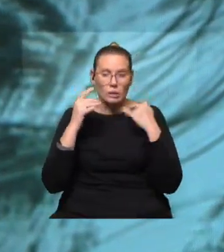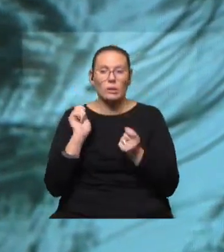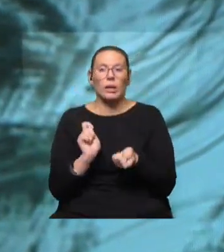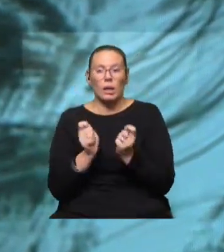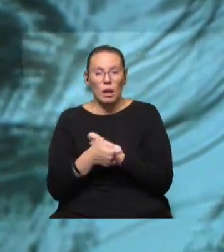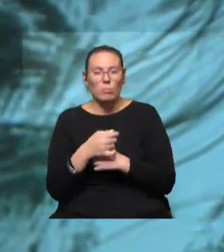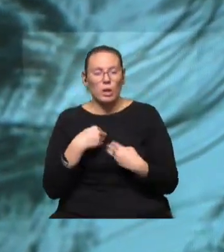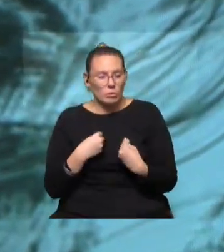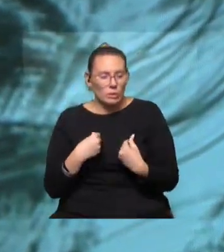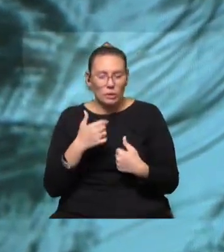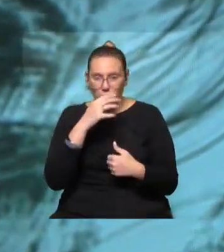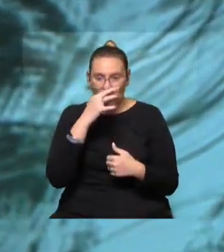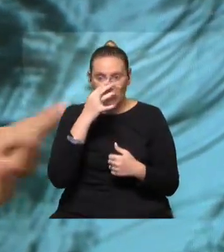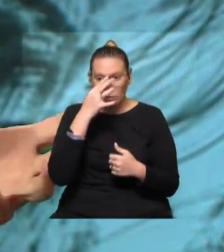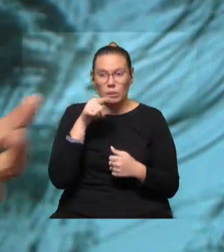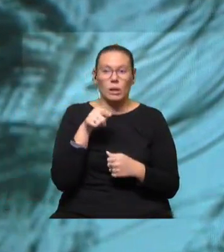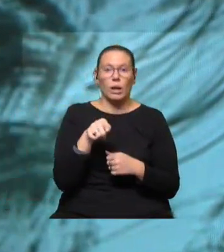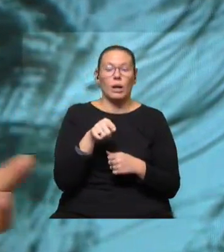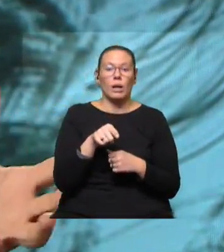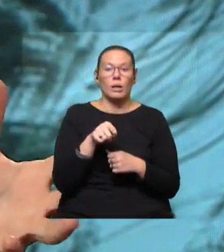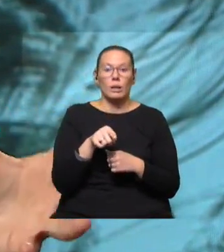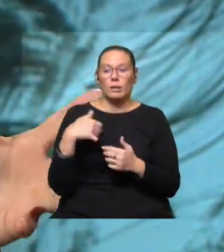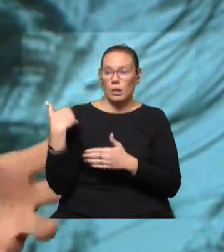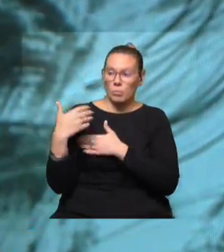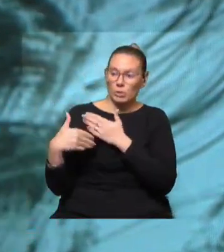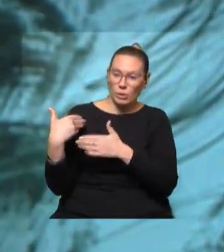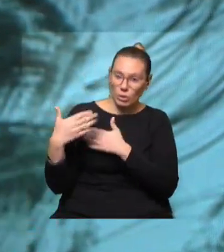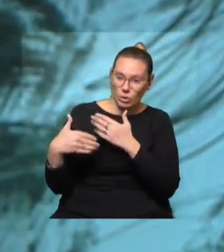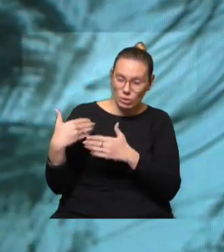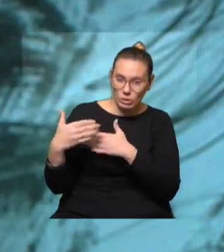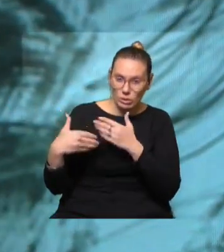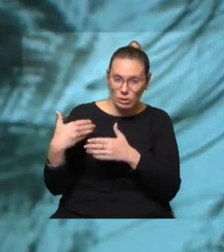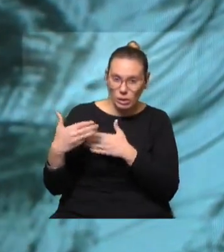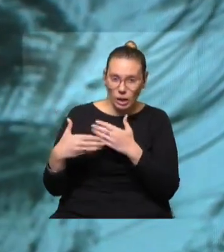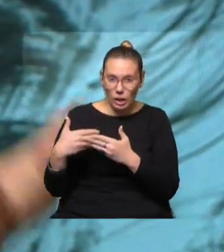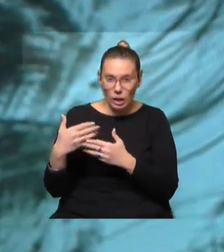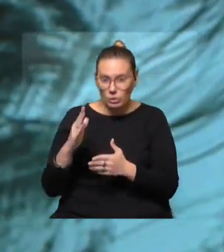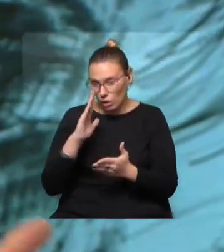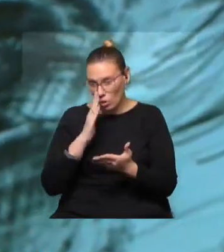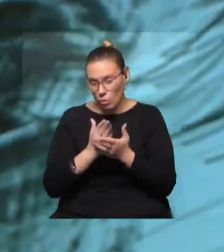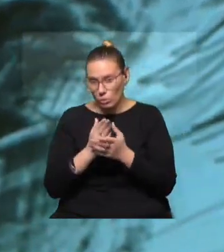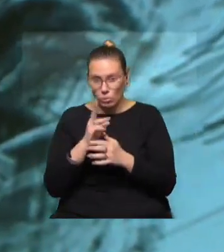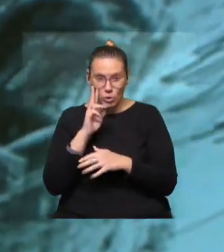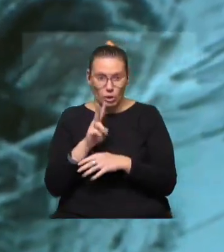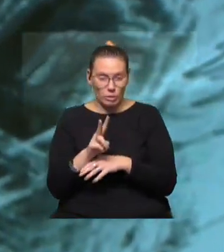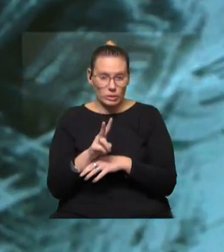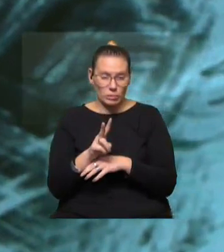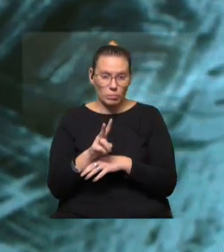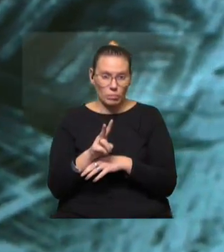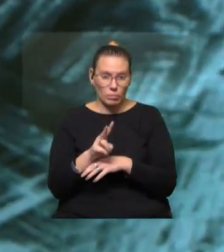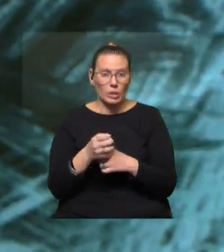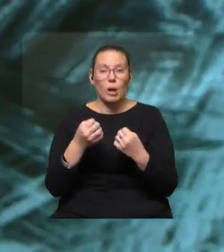no a vos este todo está este proceso no y este y este resultado final que es este